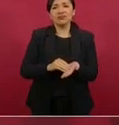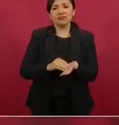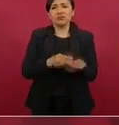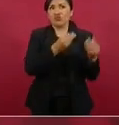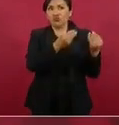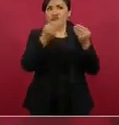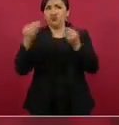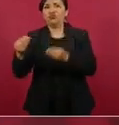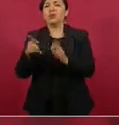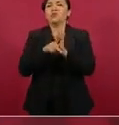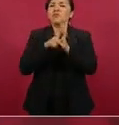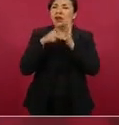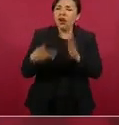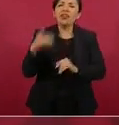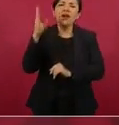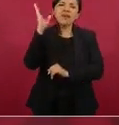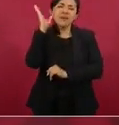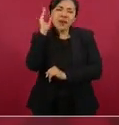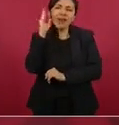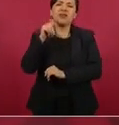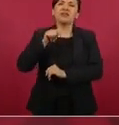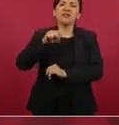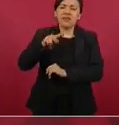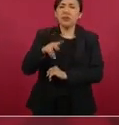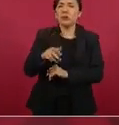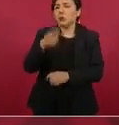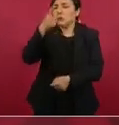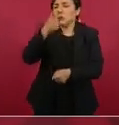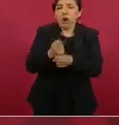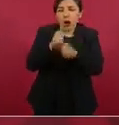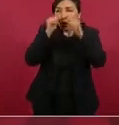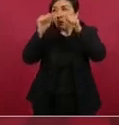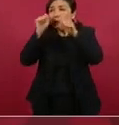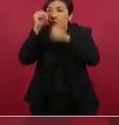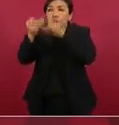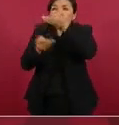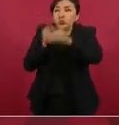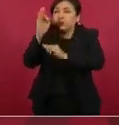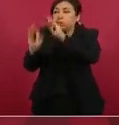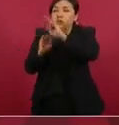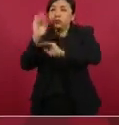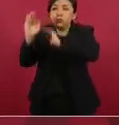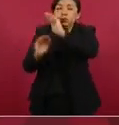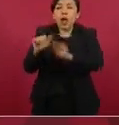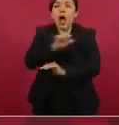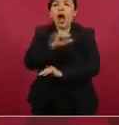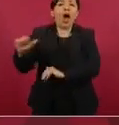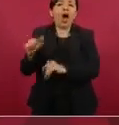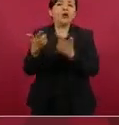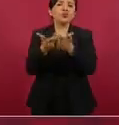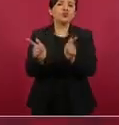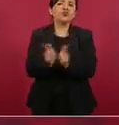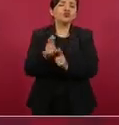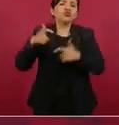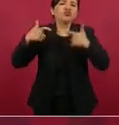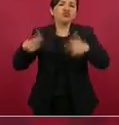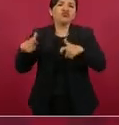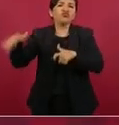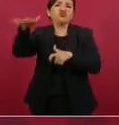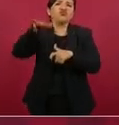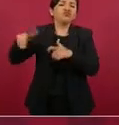medios están al servicio de los grupos de